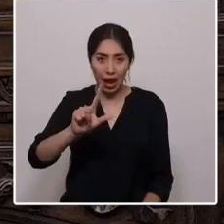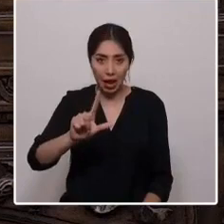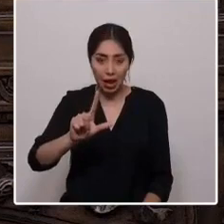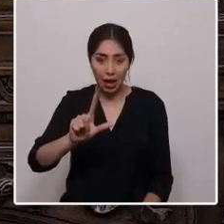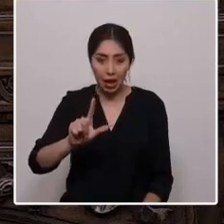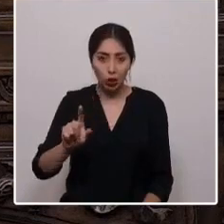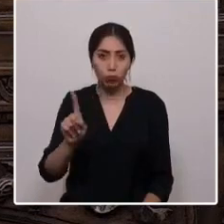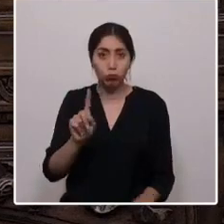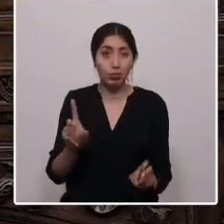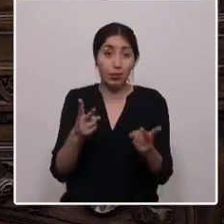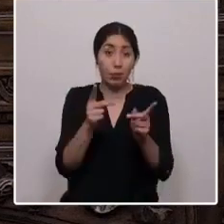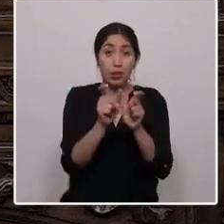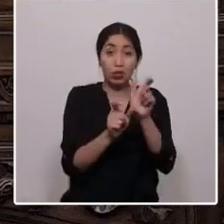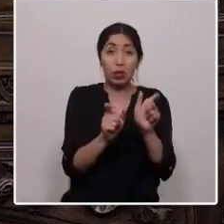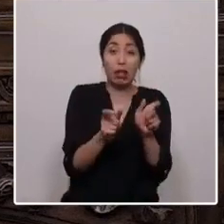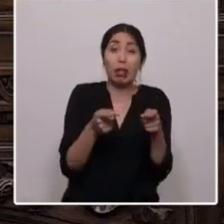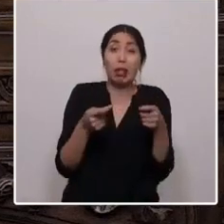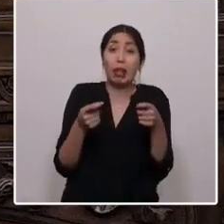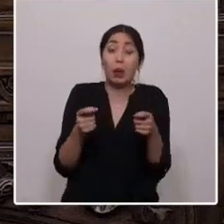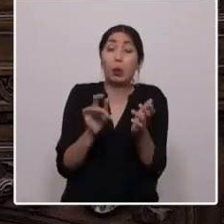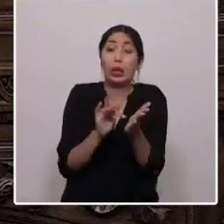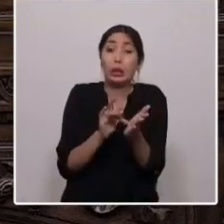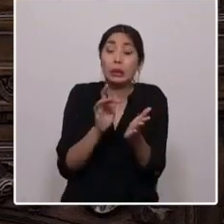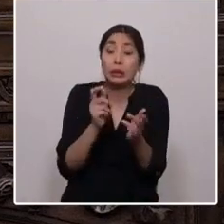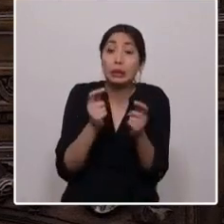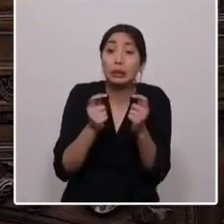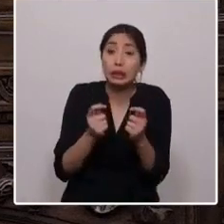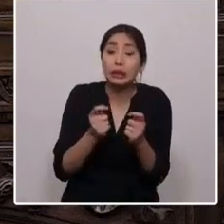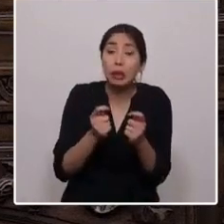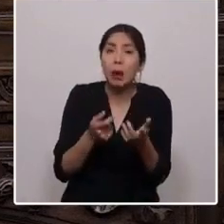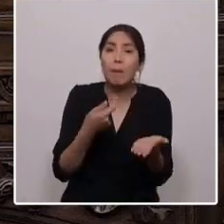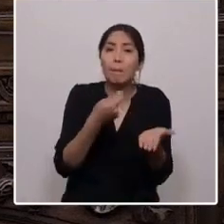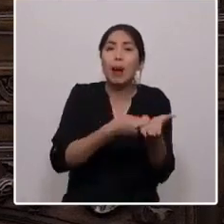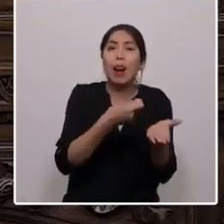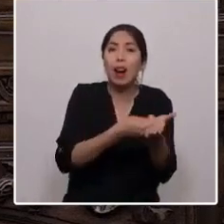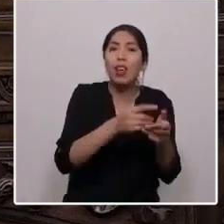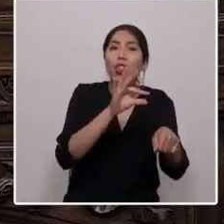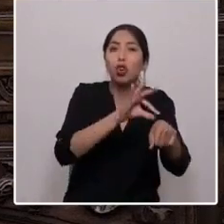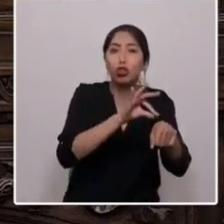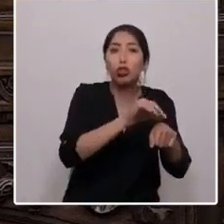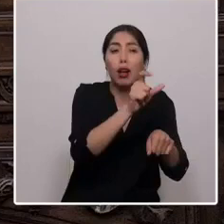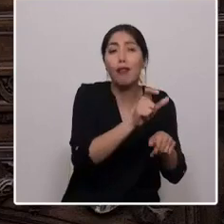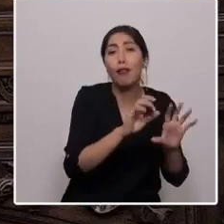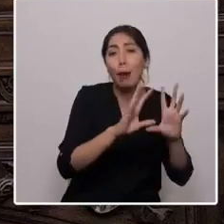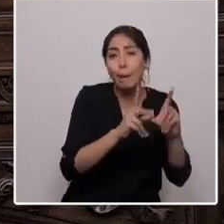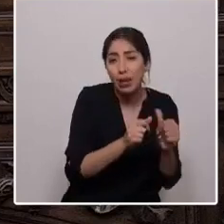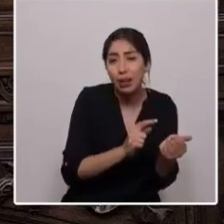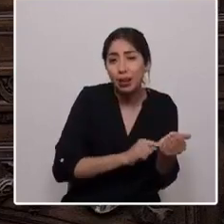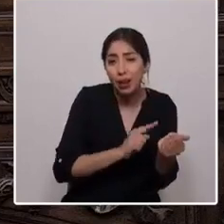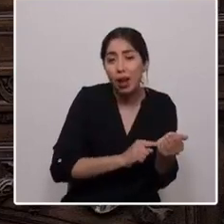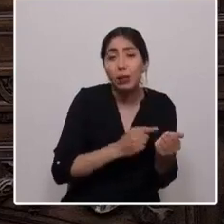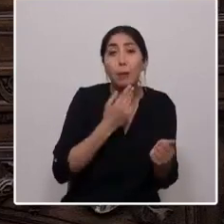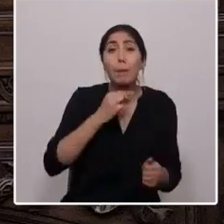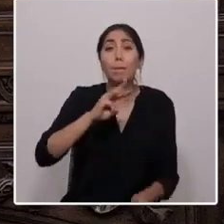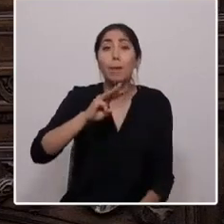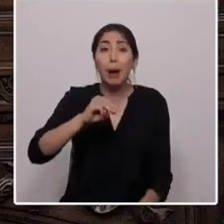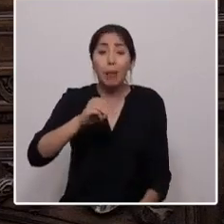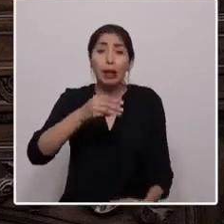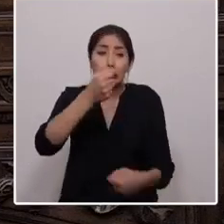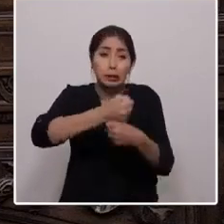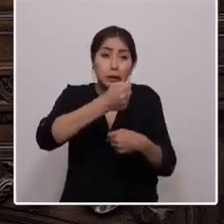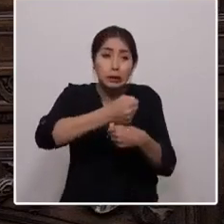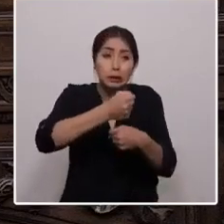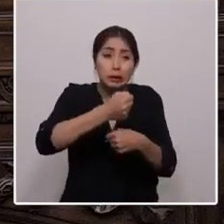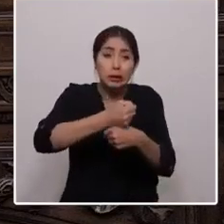para pagar la cuenta médica a un ser querido y las madres que han tenido que trabajar sin reconocimiento y sostener sin